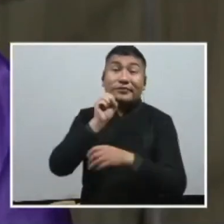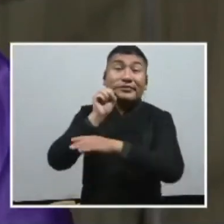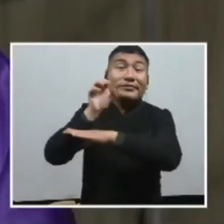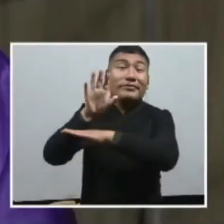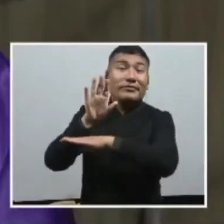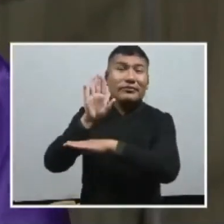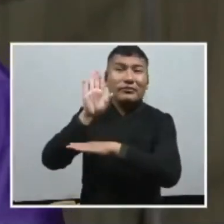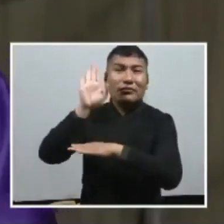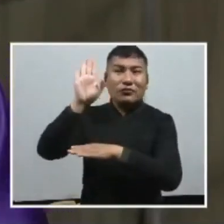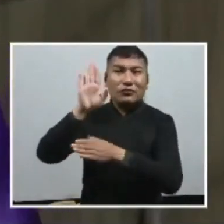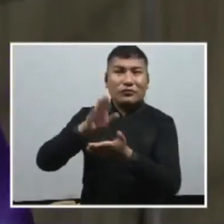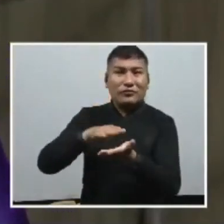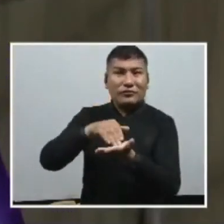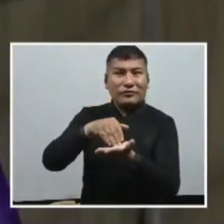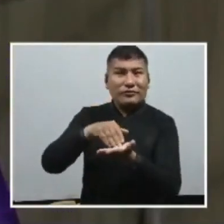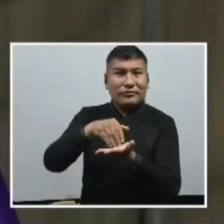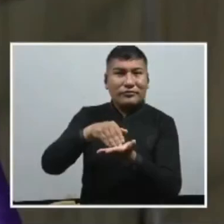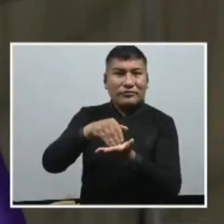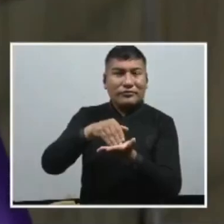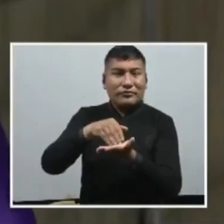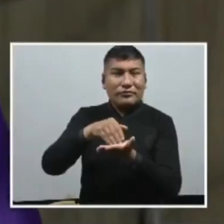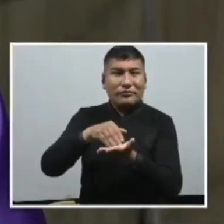Le reconoce su divinidad. Bien.